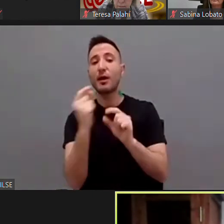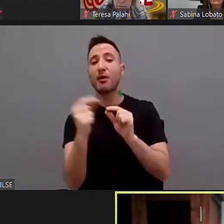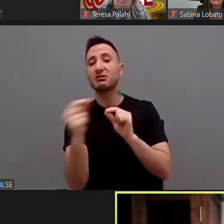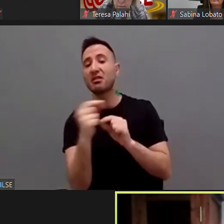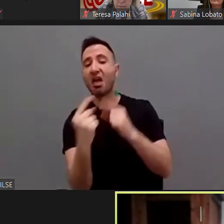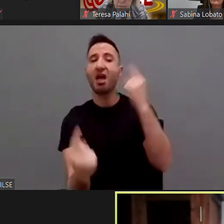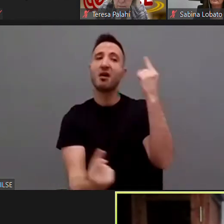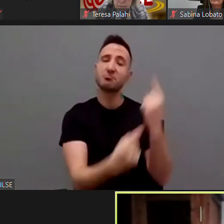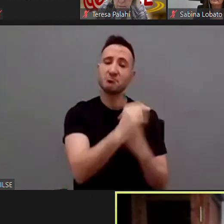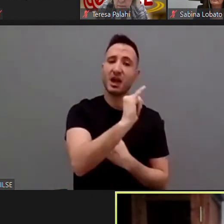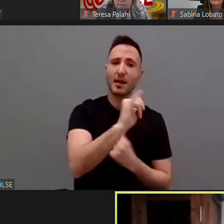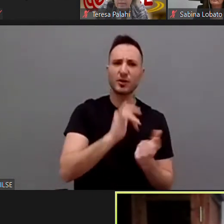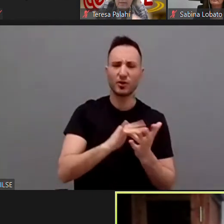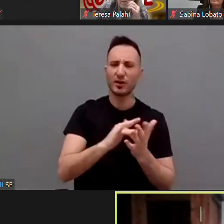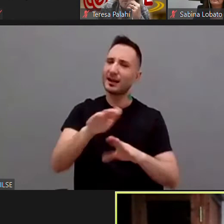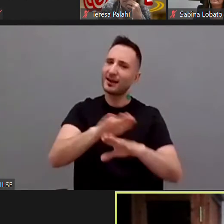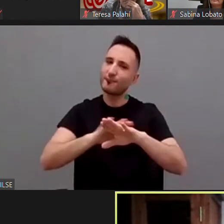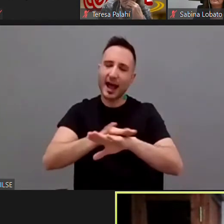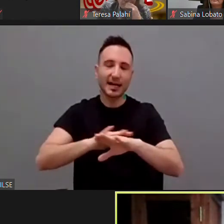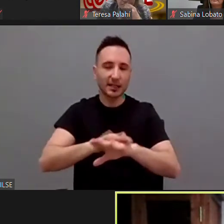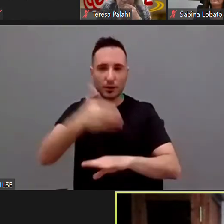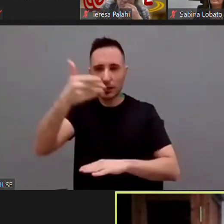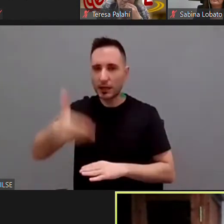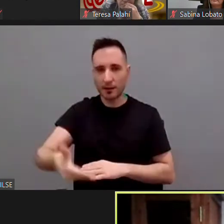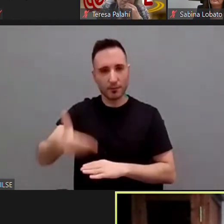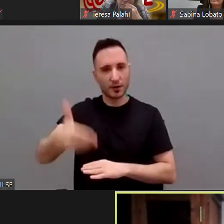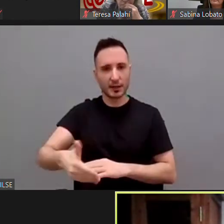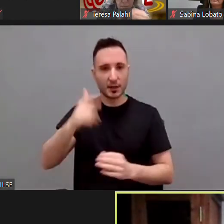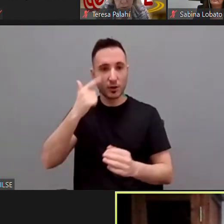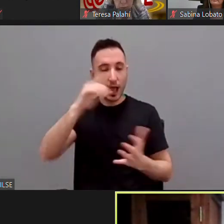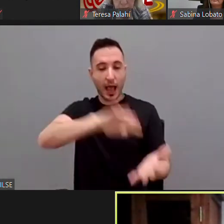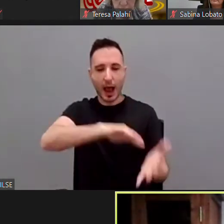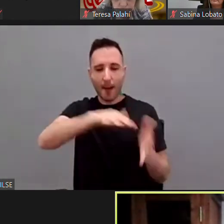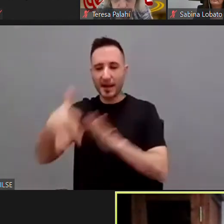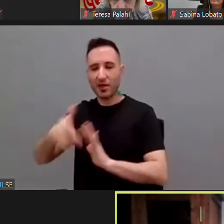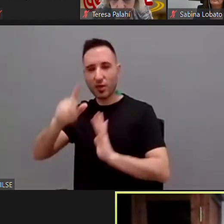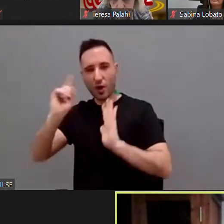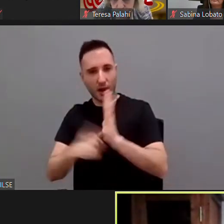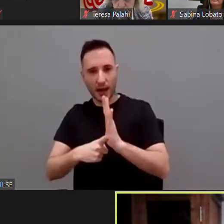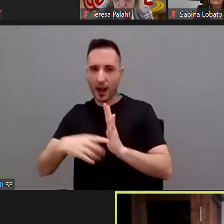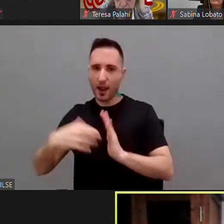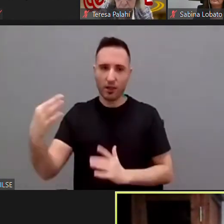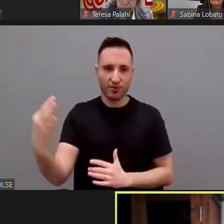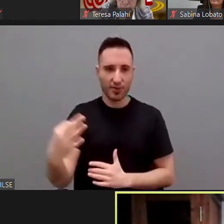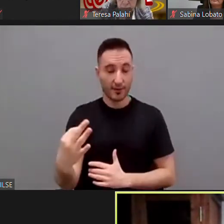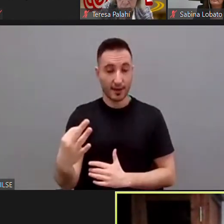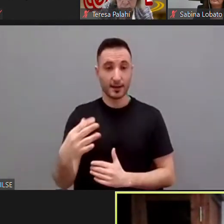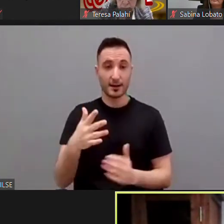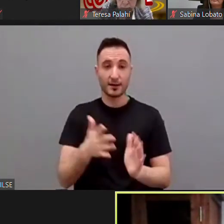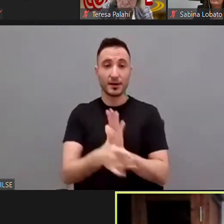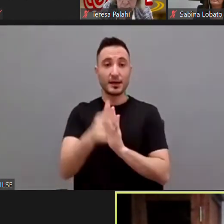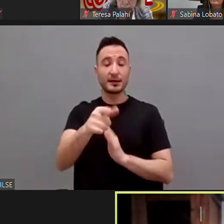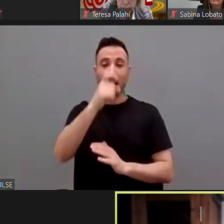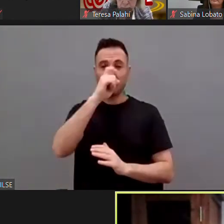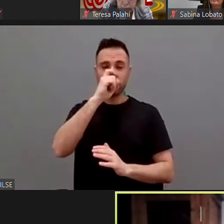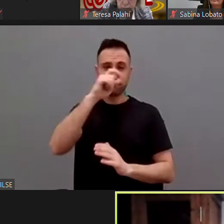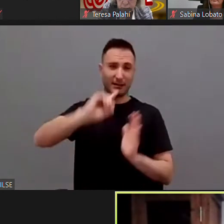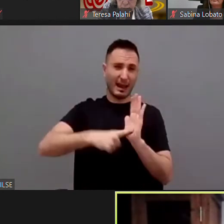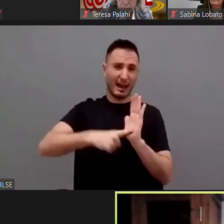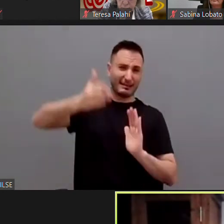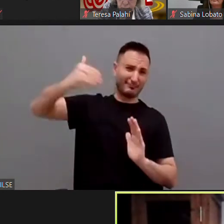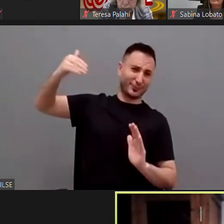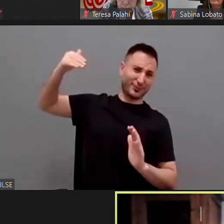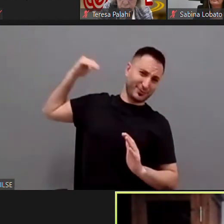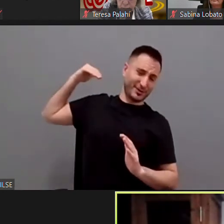la fundamentación y la aplicación legal de esa antigua ley. Se